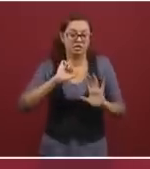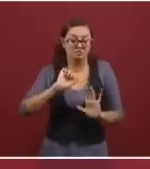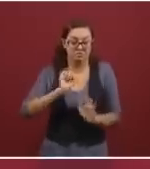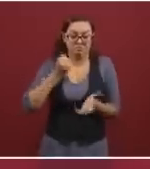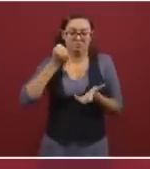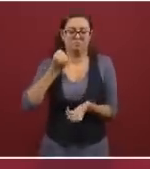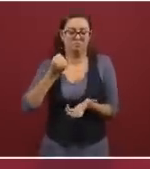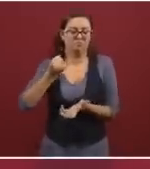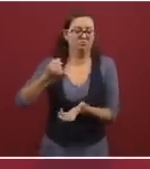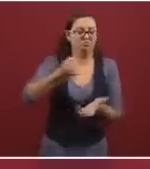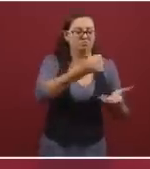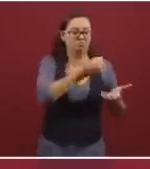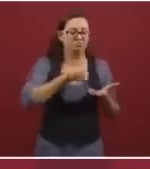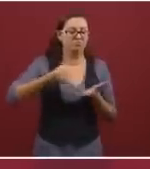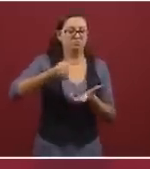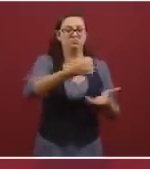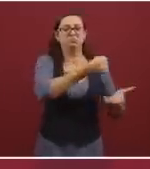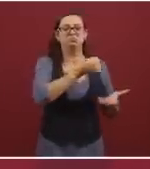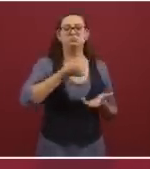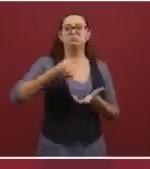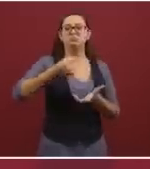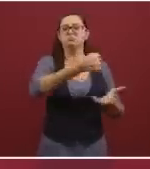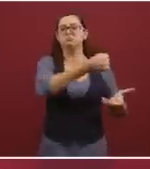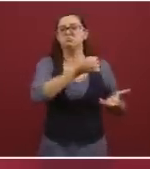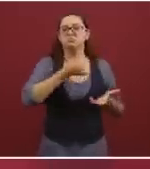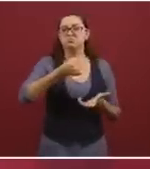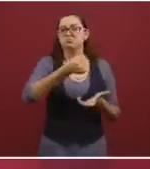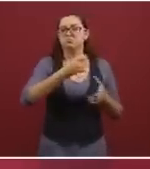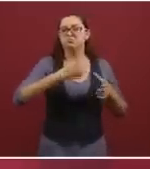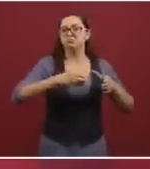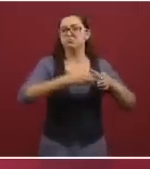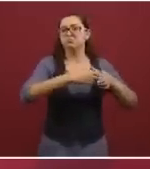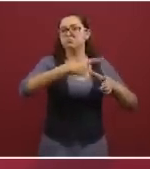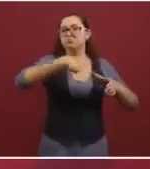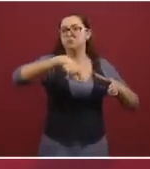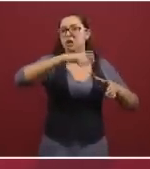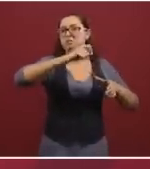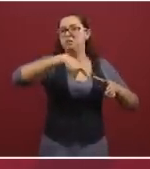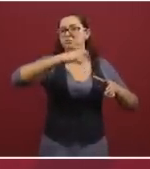cuantos, en una burocracia dorada.